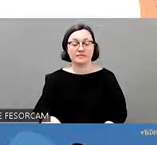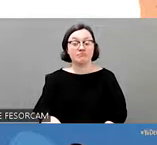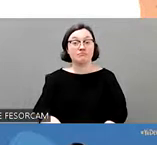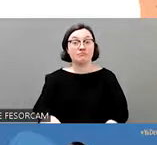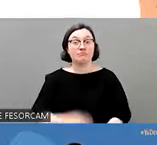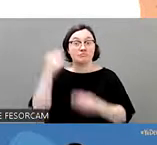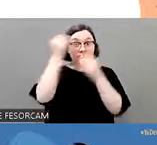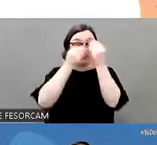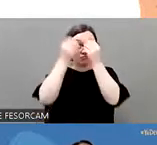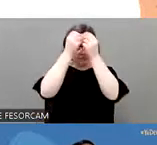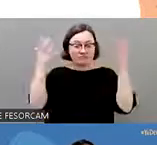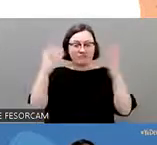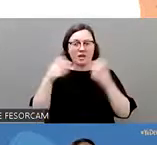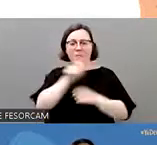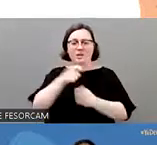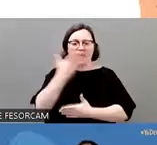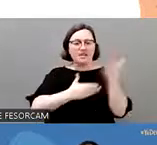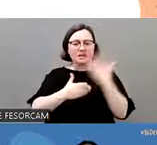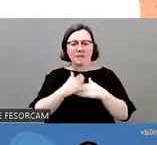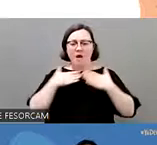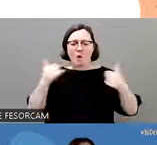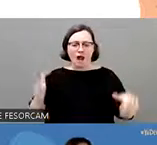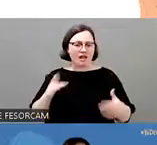Pensando en todo tipo de discapacidad.